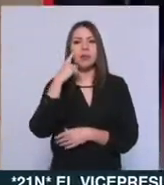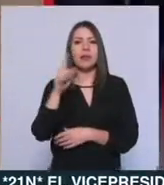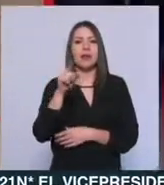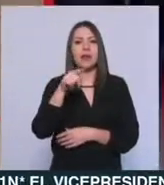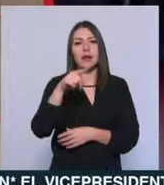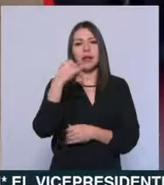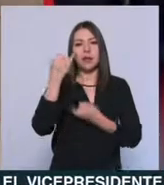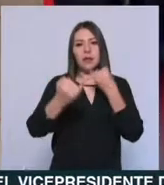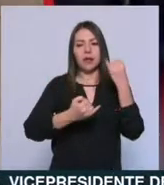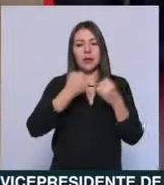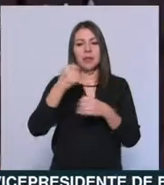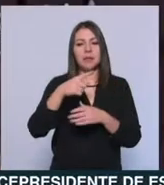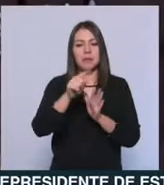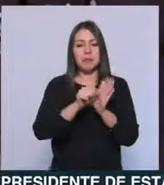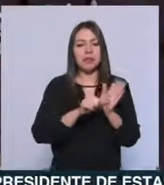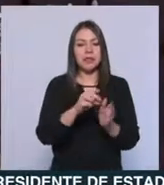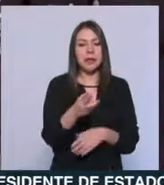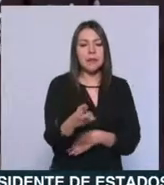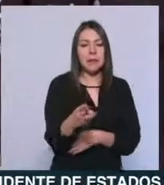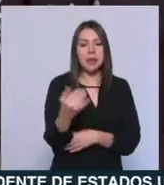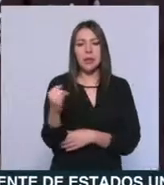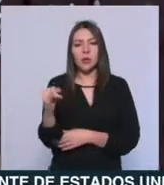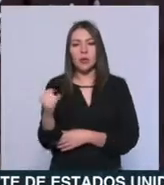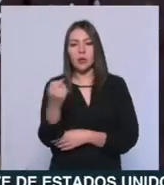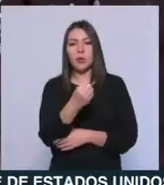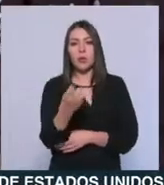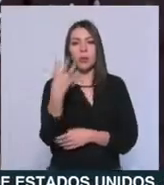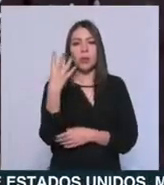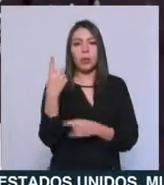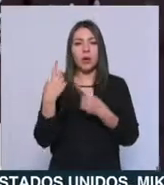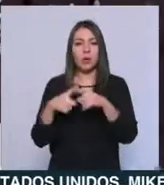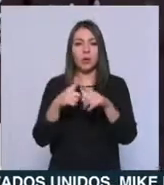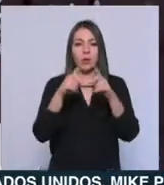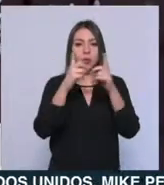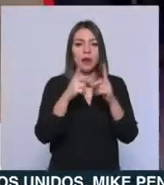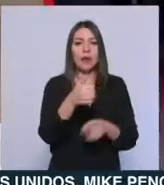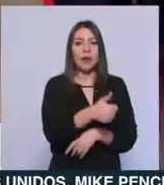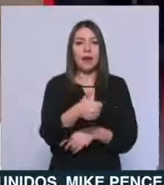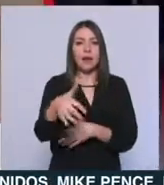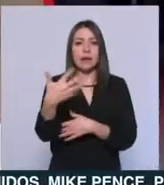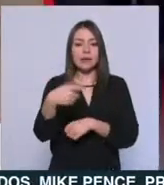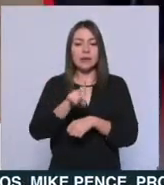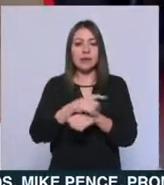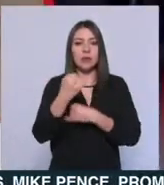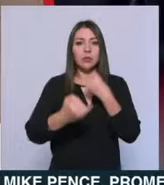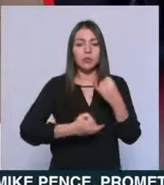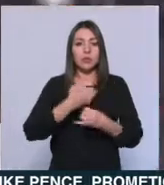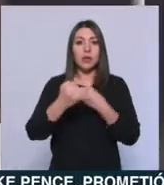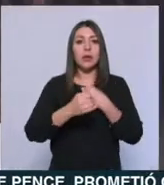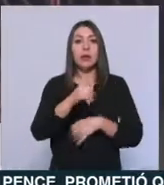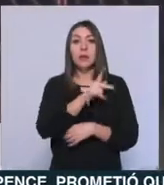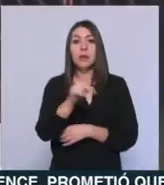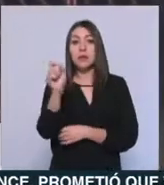México en los meses de mayo y junio. Serán 4 torneos a jugarse cada 15 días, en los que los mejores recibirán